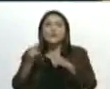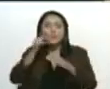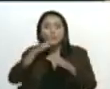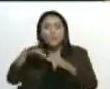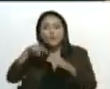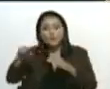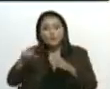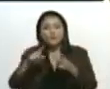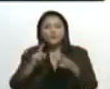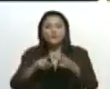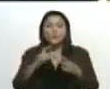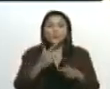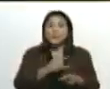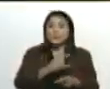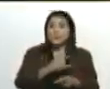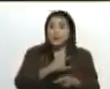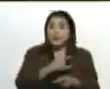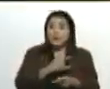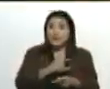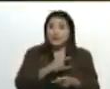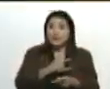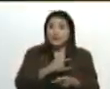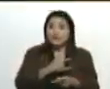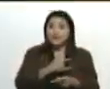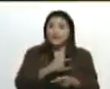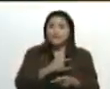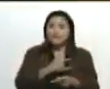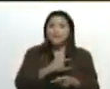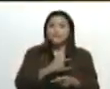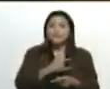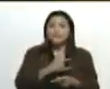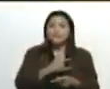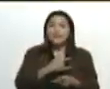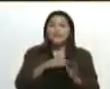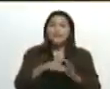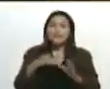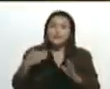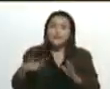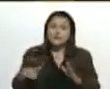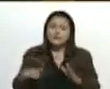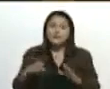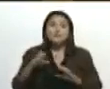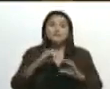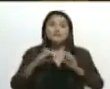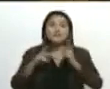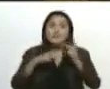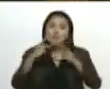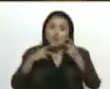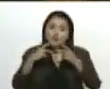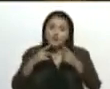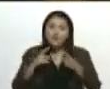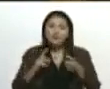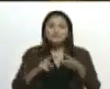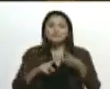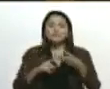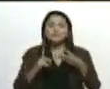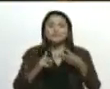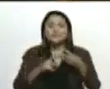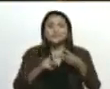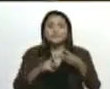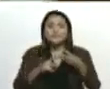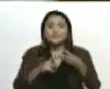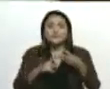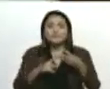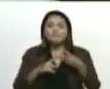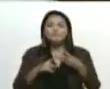las universidades en lo relativo a las facultades de Derecho y de Ciencias Políticas, y el Poder